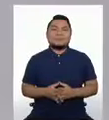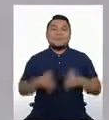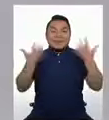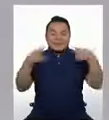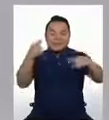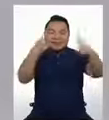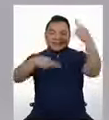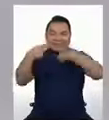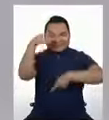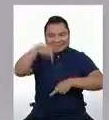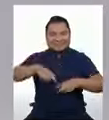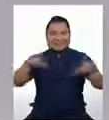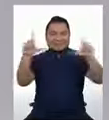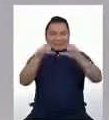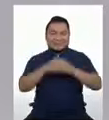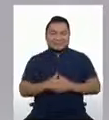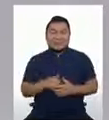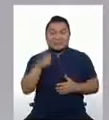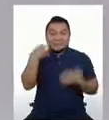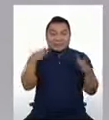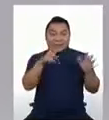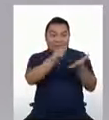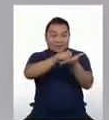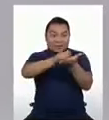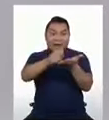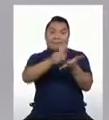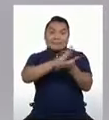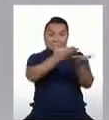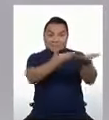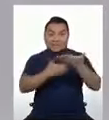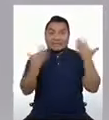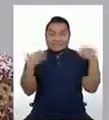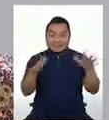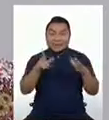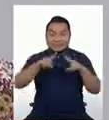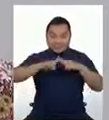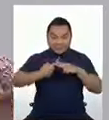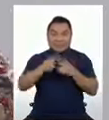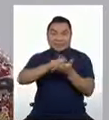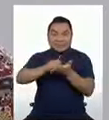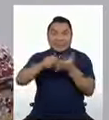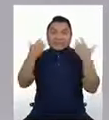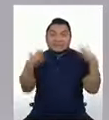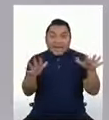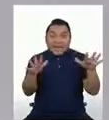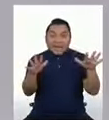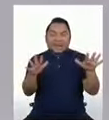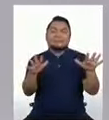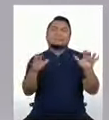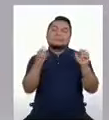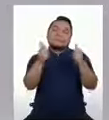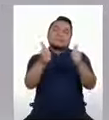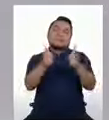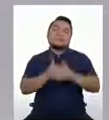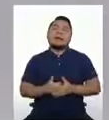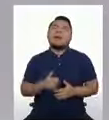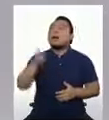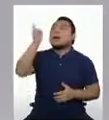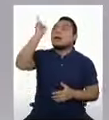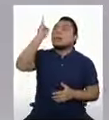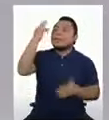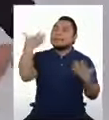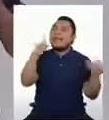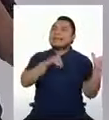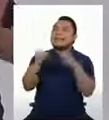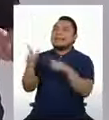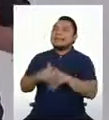Ya estamos de vuelta aquí en el programa. ¿Ya tienes tu lápiz y tu lapicero para poder empezar a escribir? ¿Sí? ¿Los tienes ahí? Muy bien. Profesor, ya